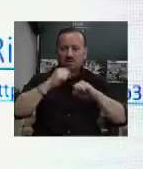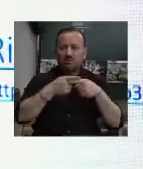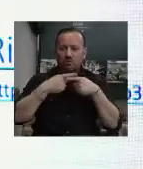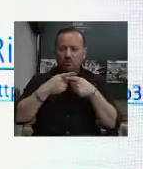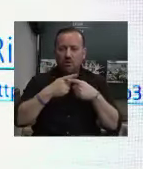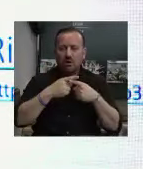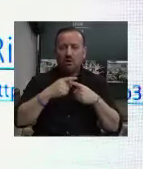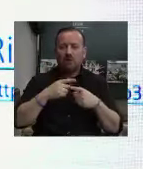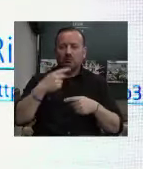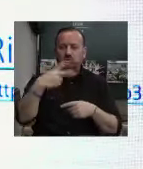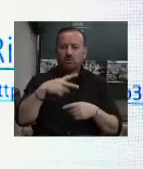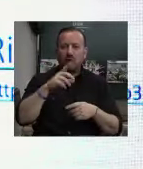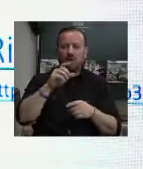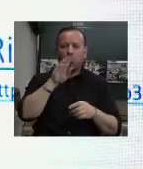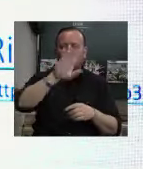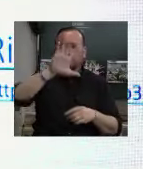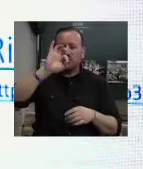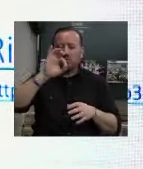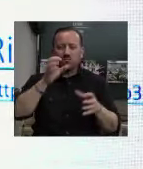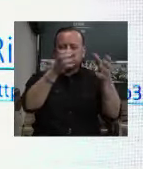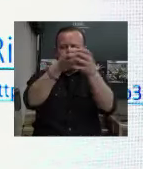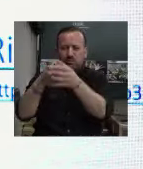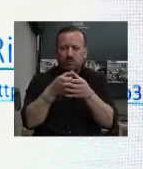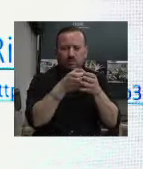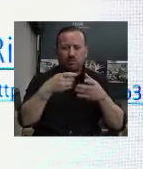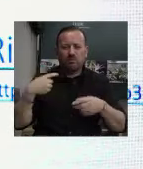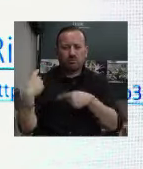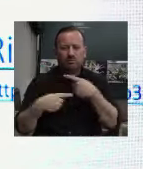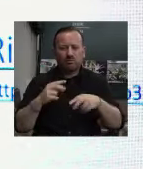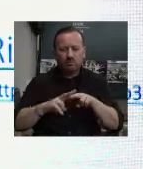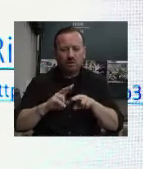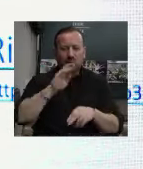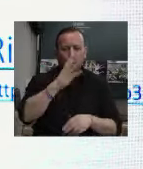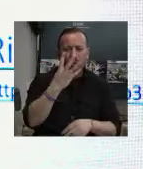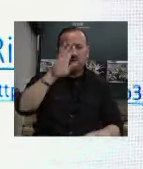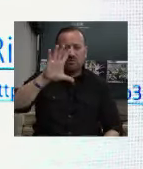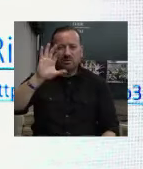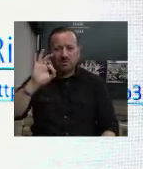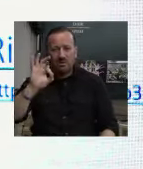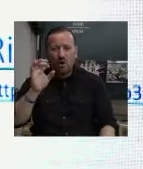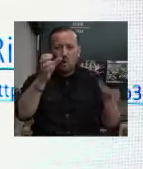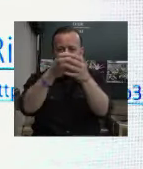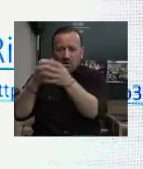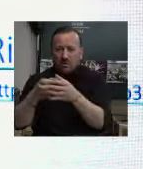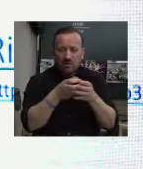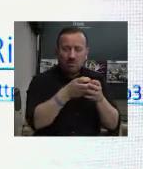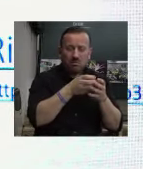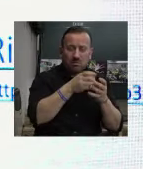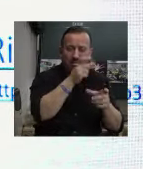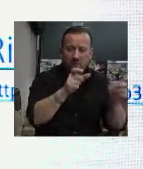de 450 cooperativas de productores 450 cooperativas que